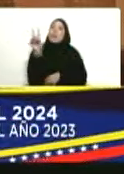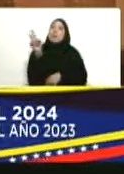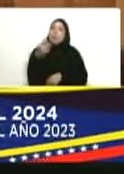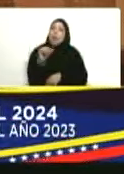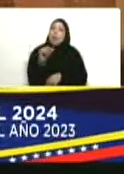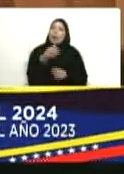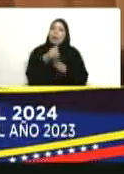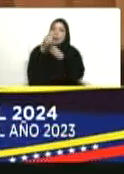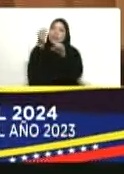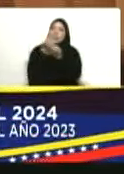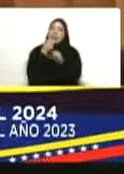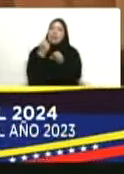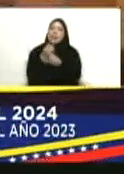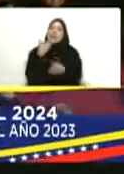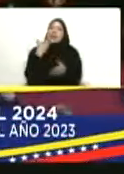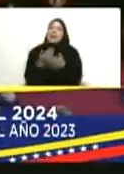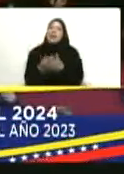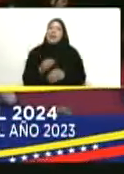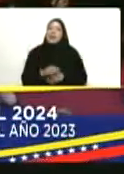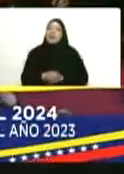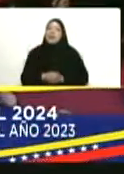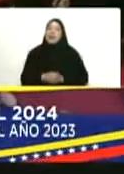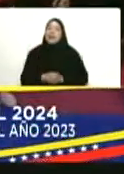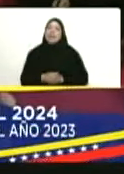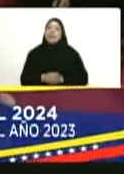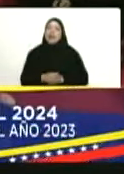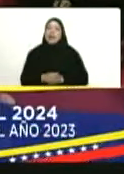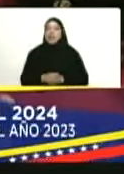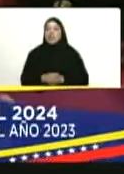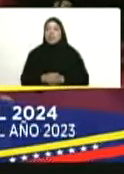venezolanos. Por eso saludo.